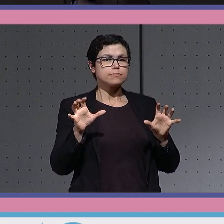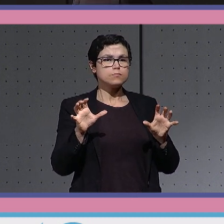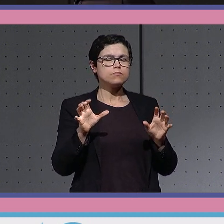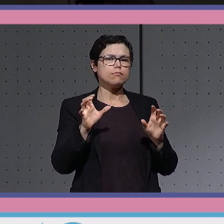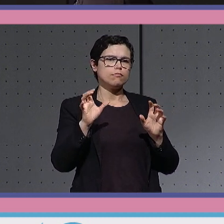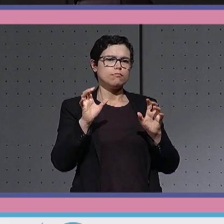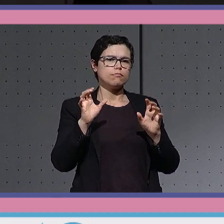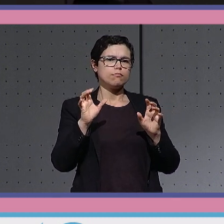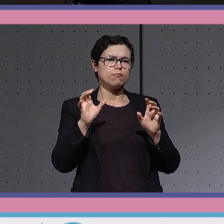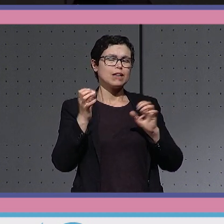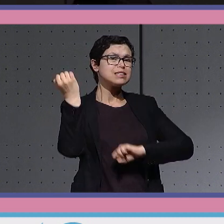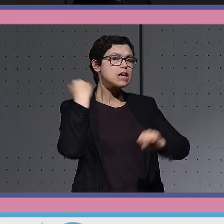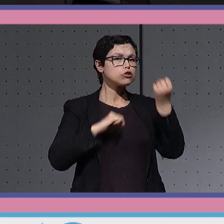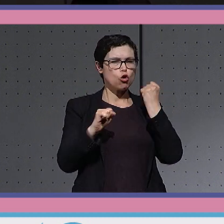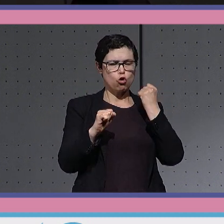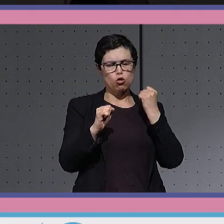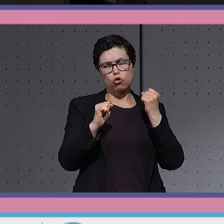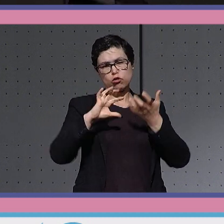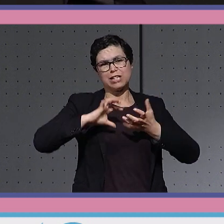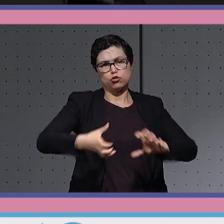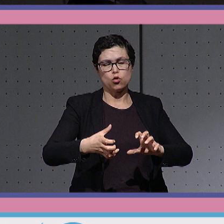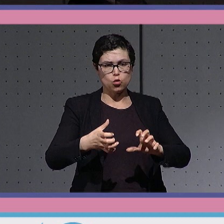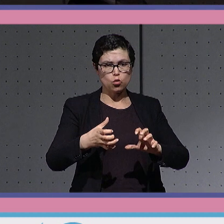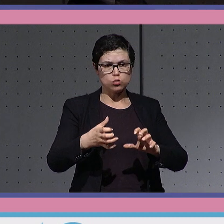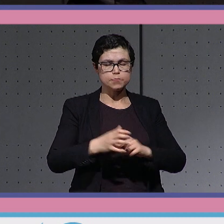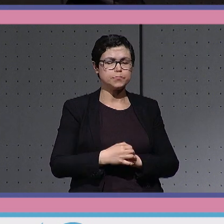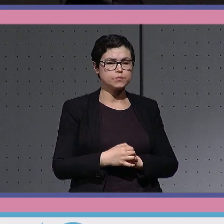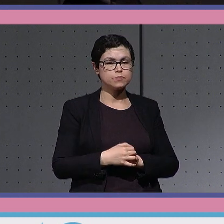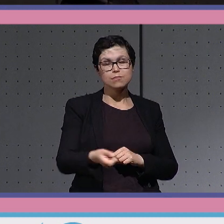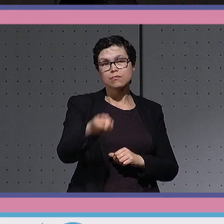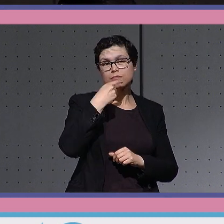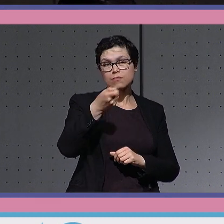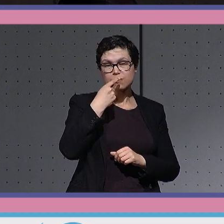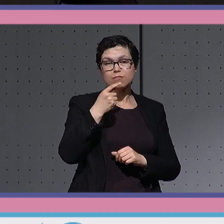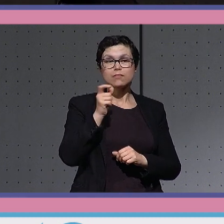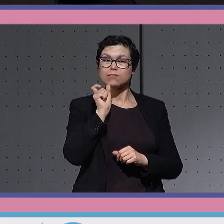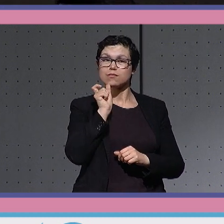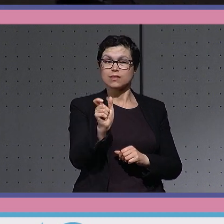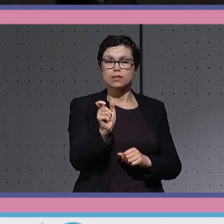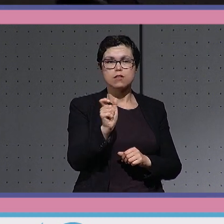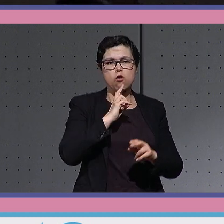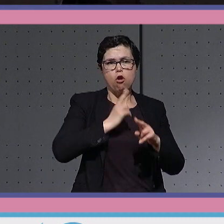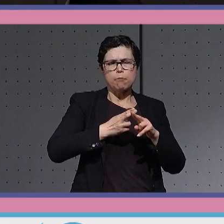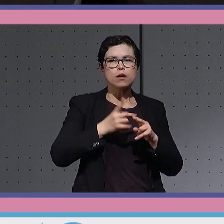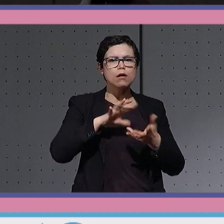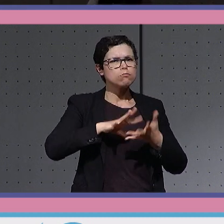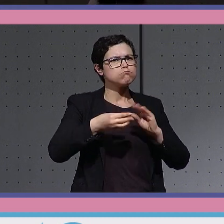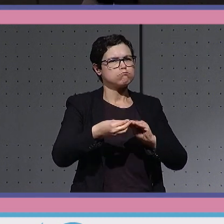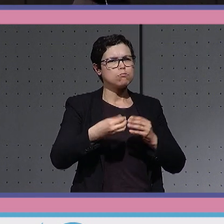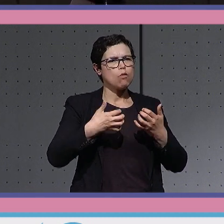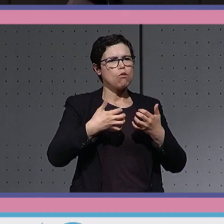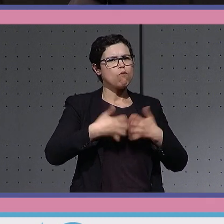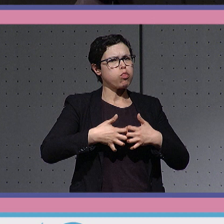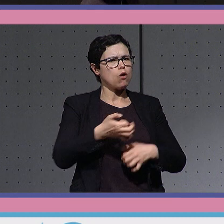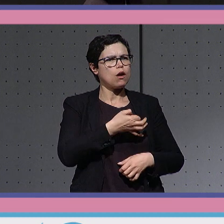de conducta, pero que desde luego impactan mucho la conducta. La risperidona tiene muy buen perfil de funcionamiento en irritabilidad.